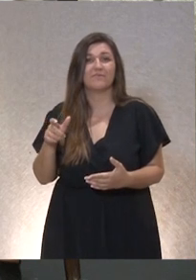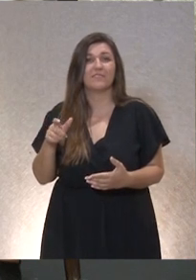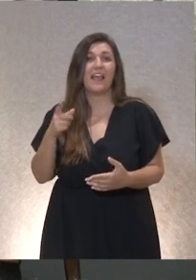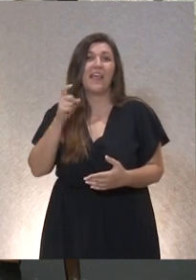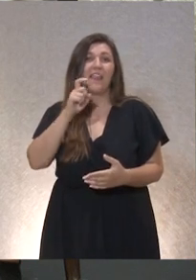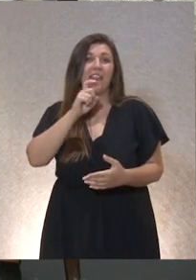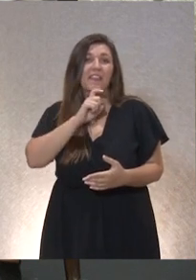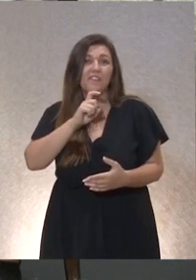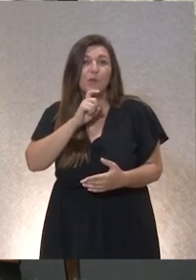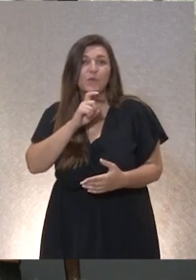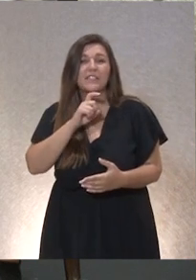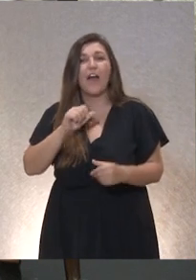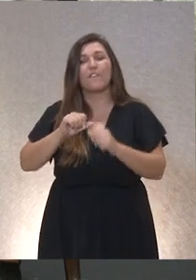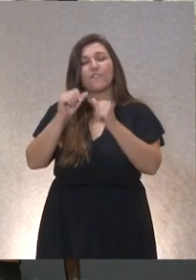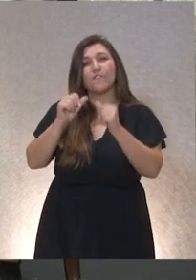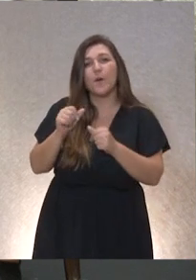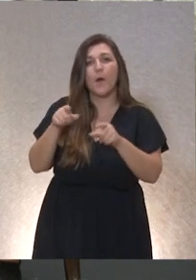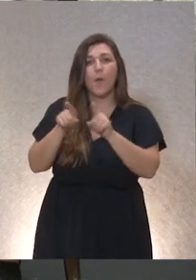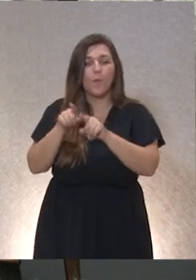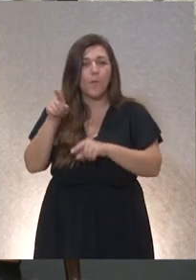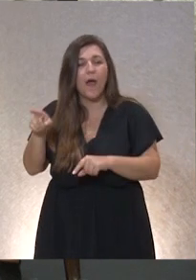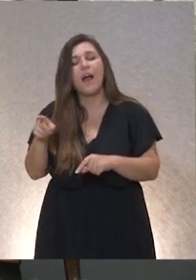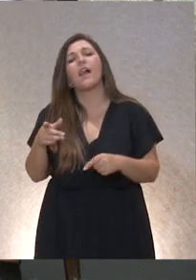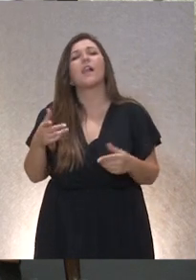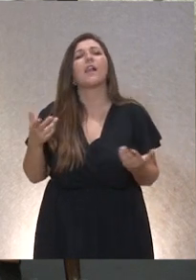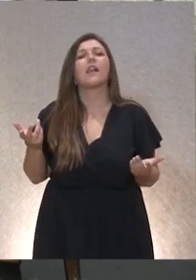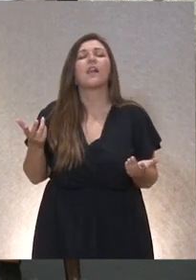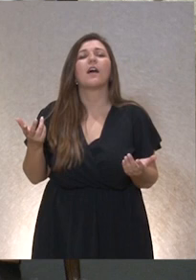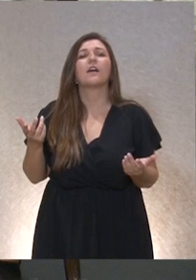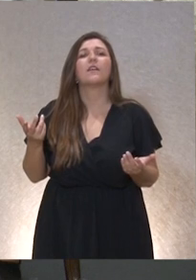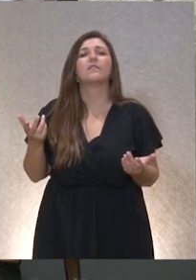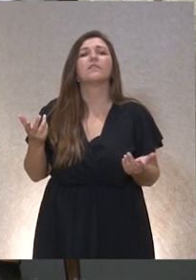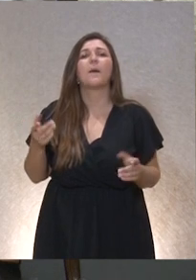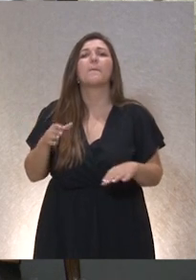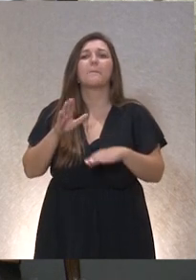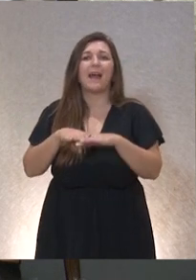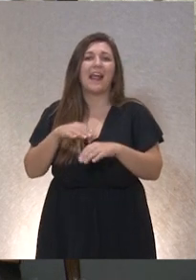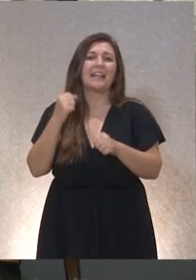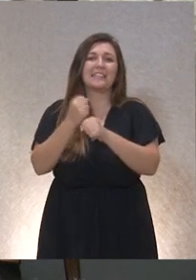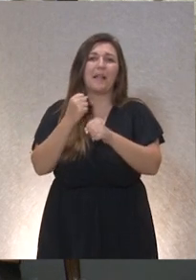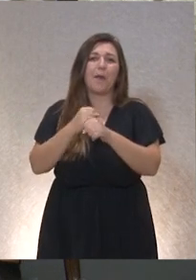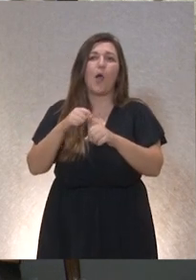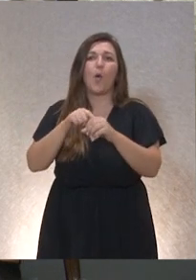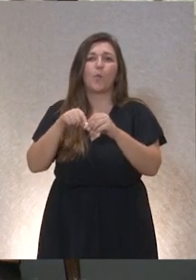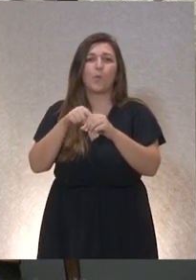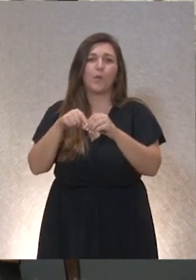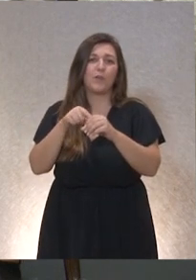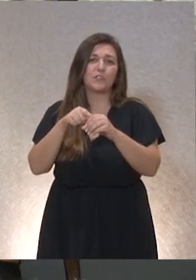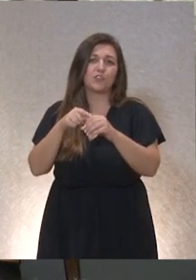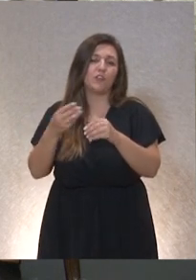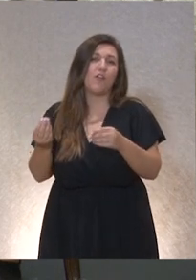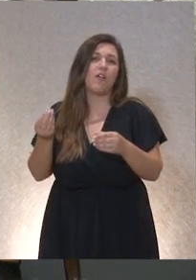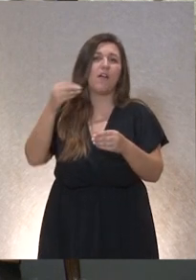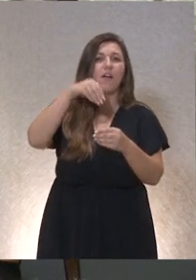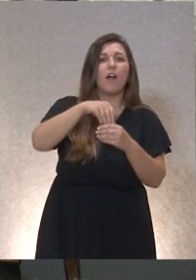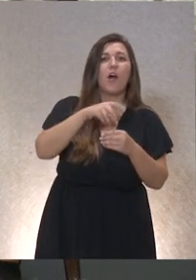dificultades o este tipo de dificultades para incorporarse lo mejor posible a un puesto de